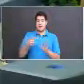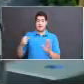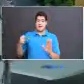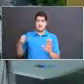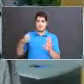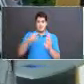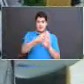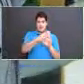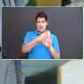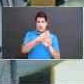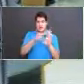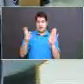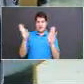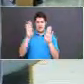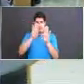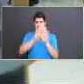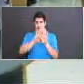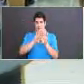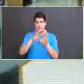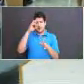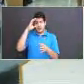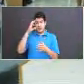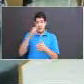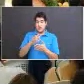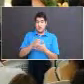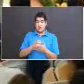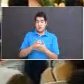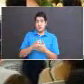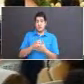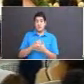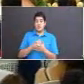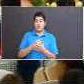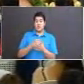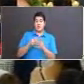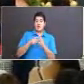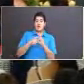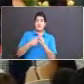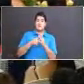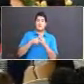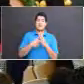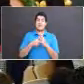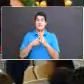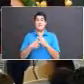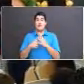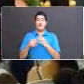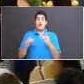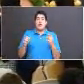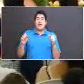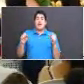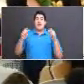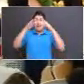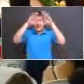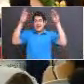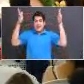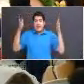y entonces ellos creyeron que se había activado el refrigerador. Pero el refrigerador iba inactivo.